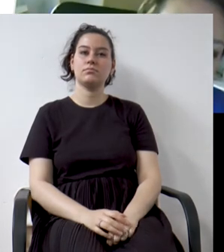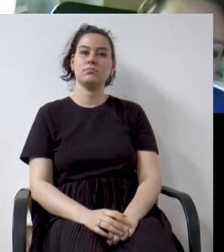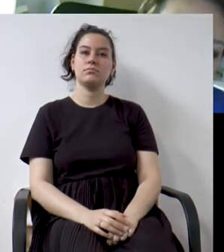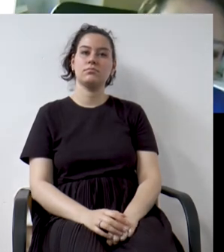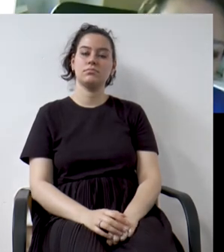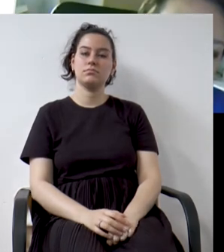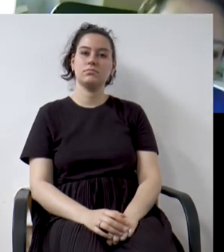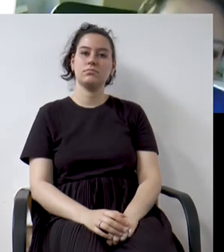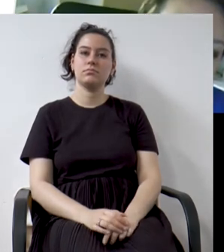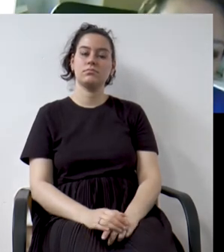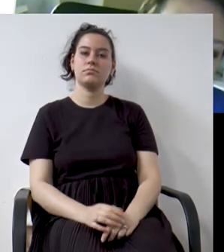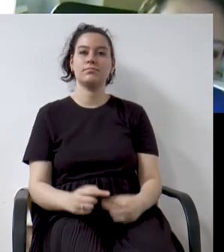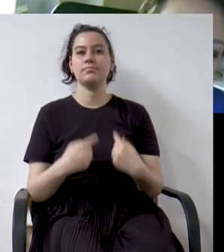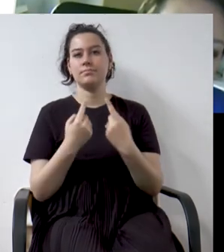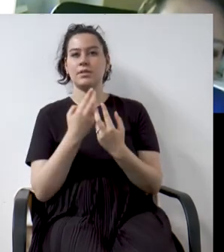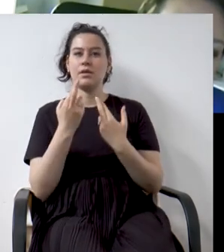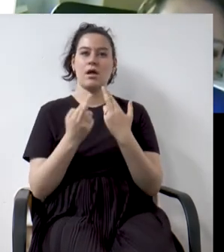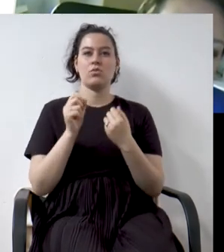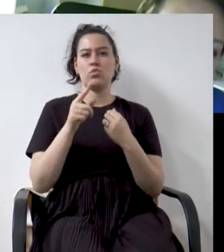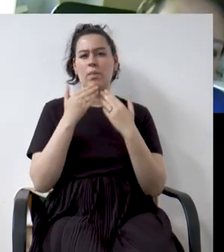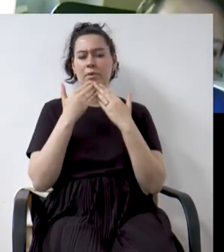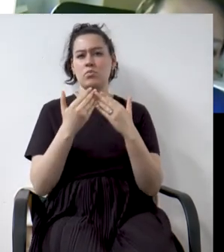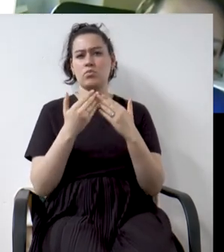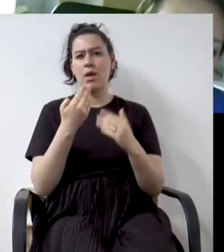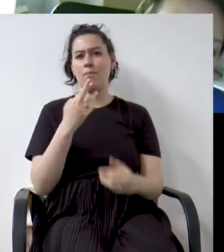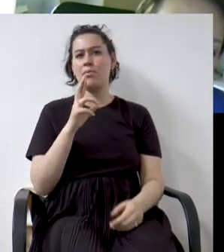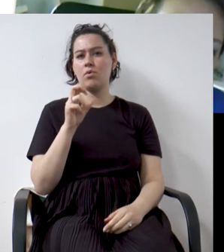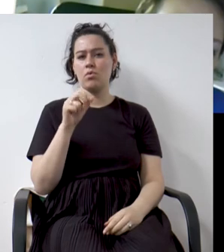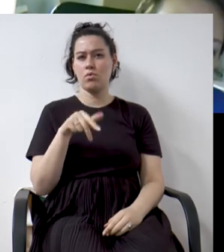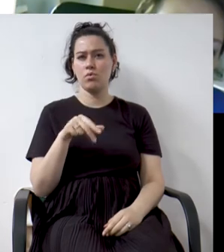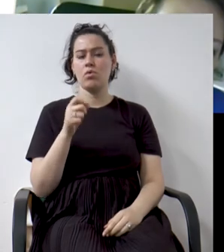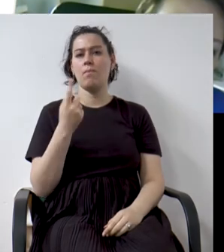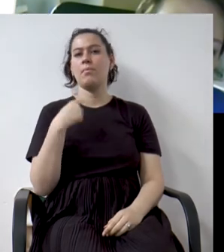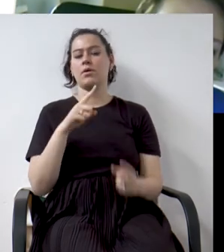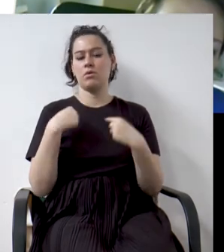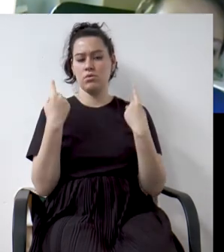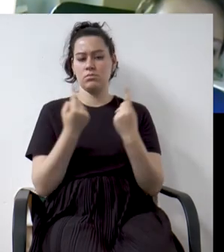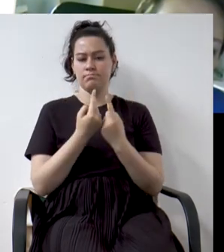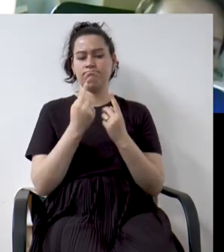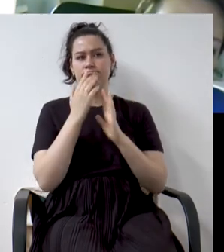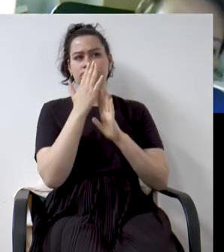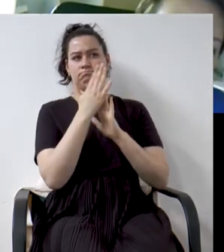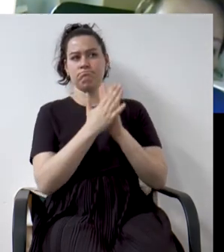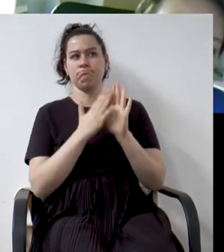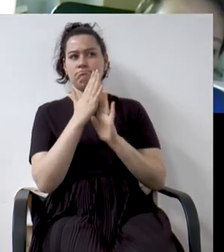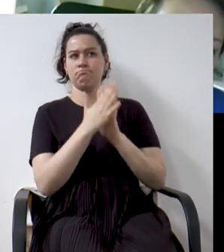No sé, me suena un poco rara tu pregunta, Bruno, porque para quienes estamos acá en la región,